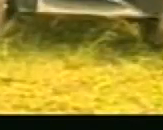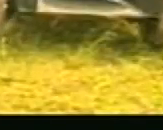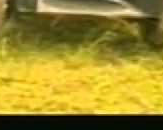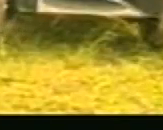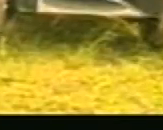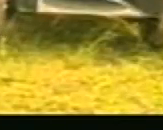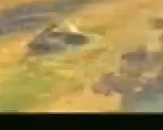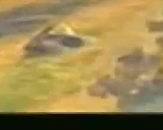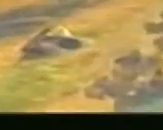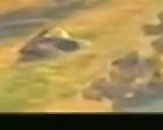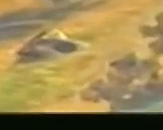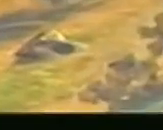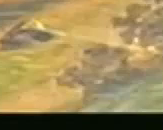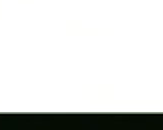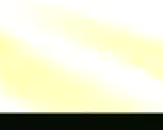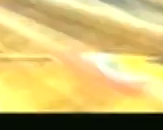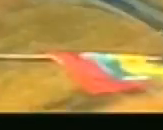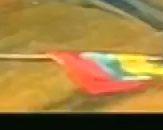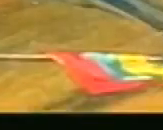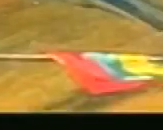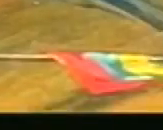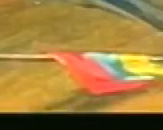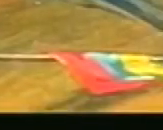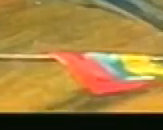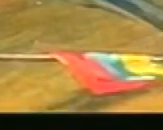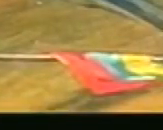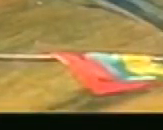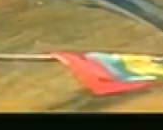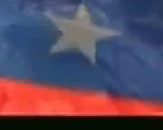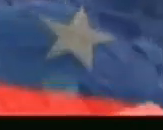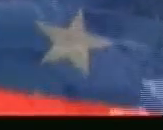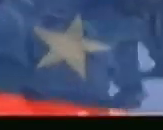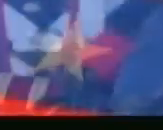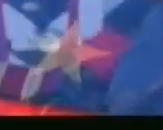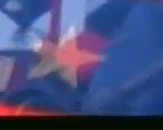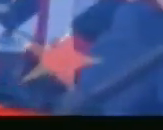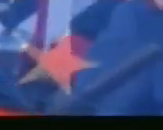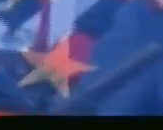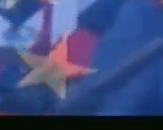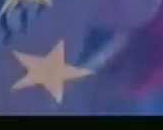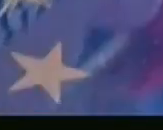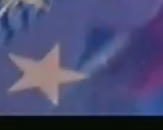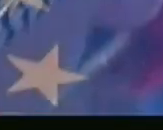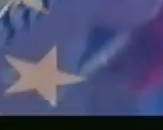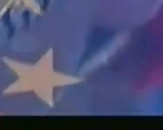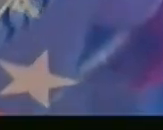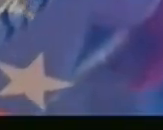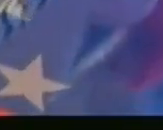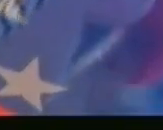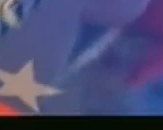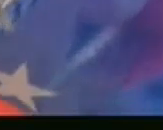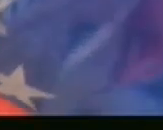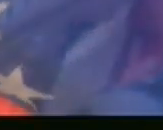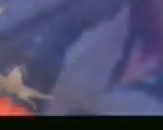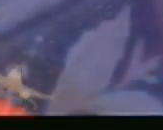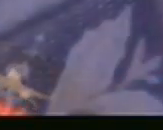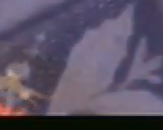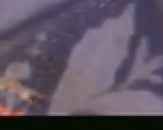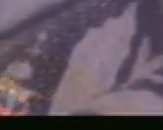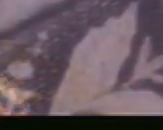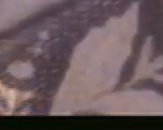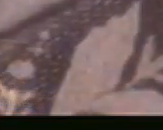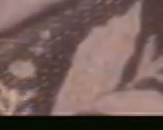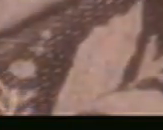¿Cuánto costó abrirlos de nuevo hace 200 años casi? Y Carabobo debe seguir significando para